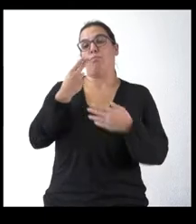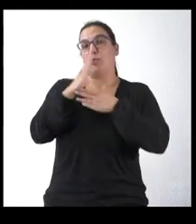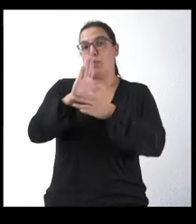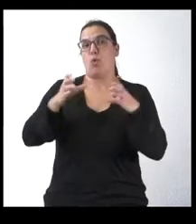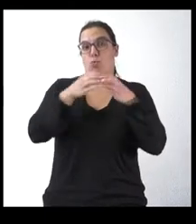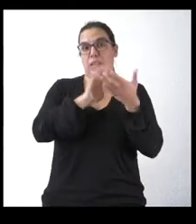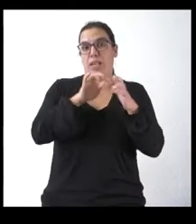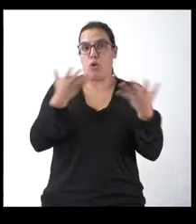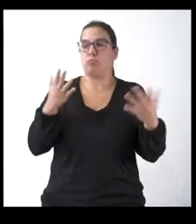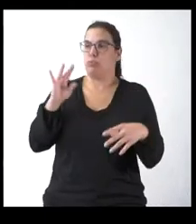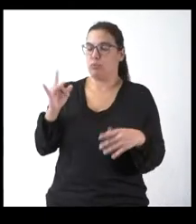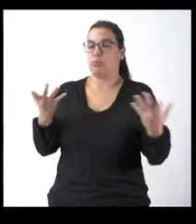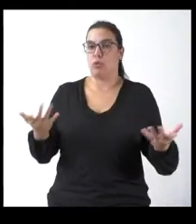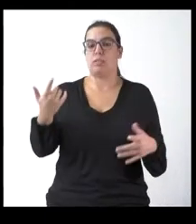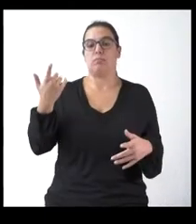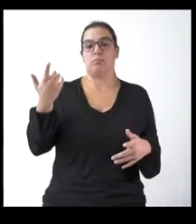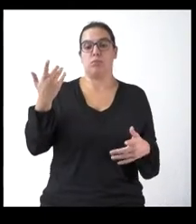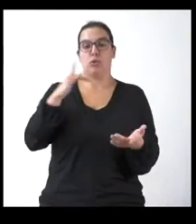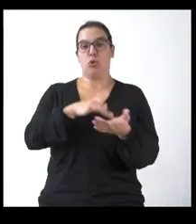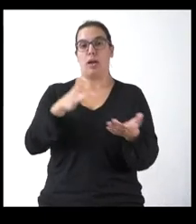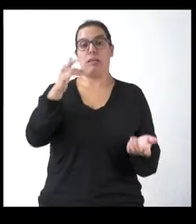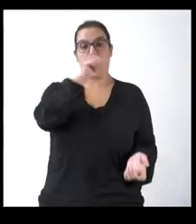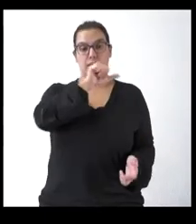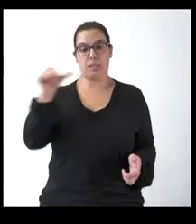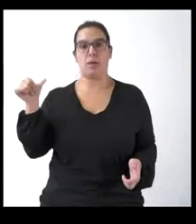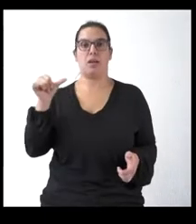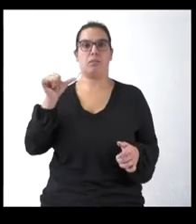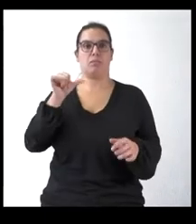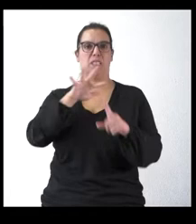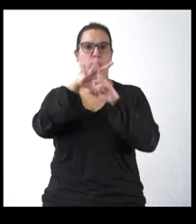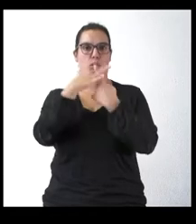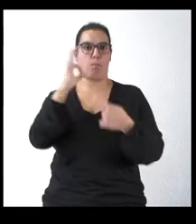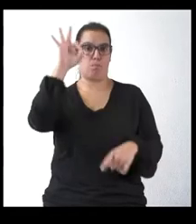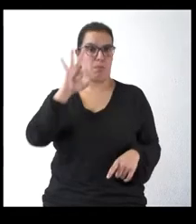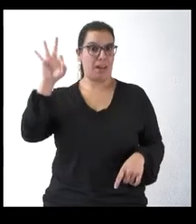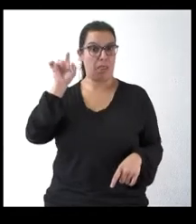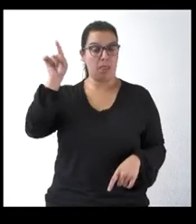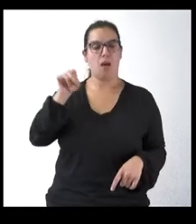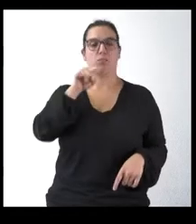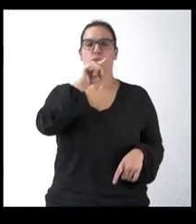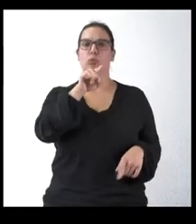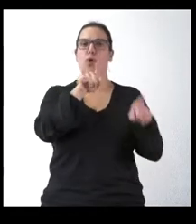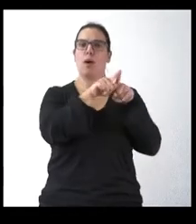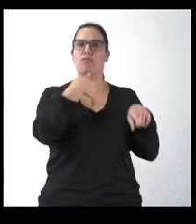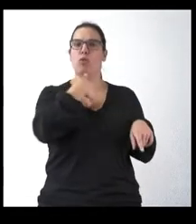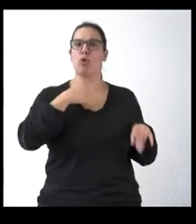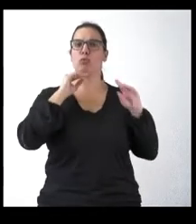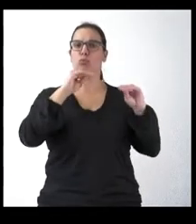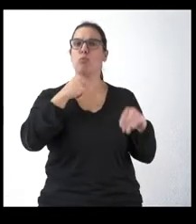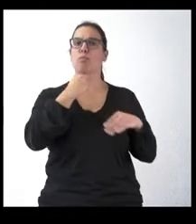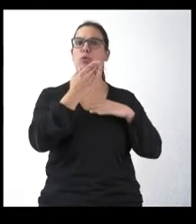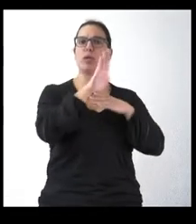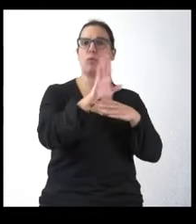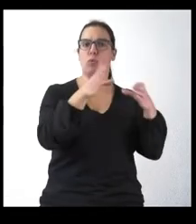respecto a lo que hemos vivido esta semana con con lo ocurrido en Palencia usted como portavoz de la junta de Castilla y león como Llama